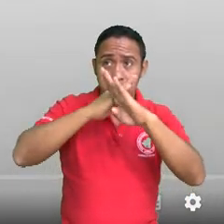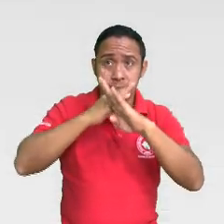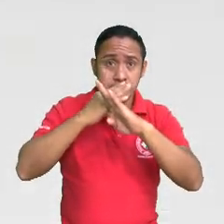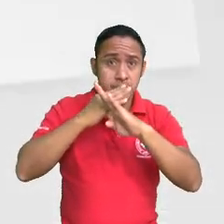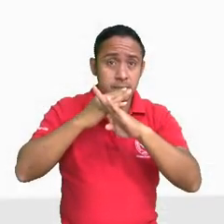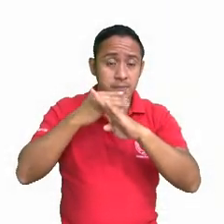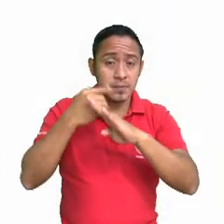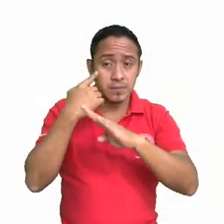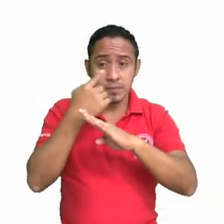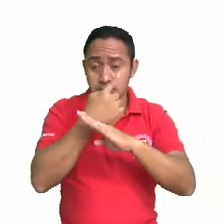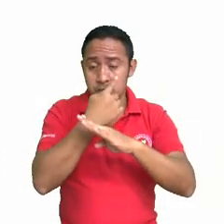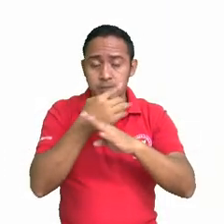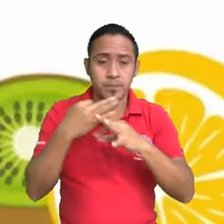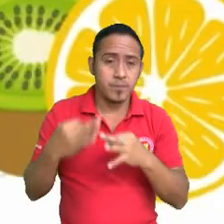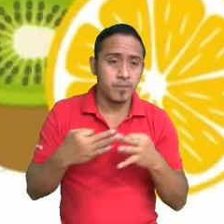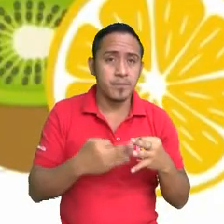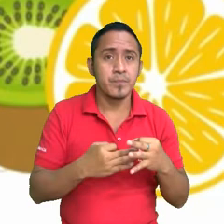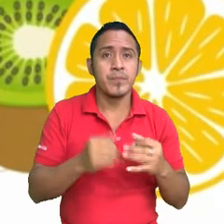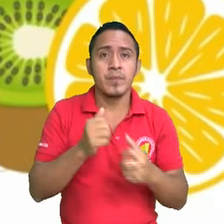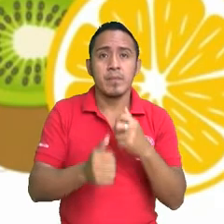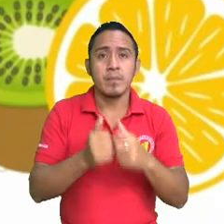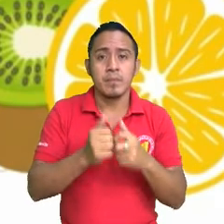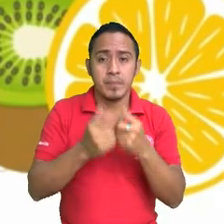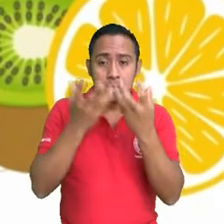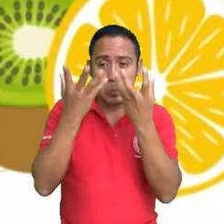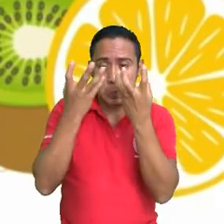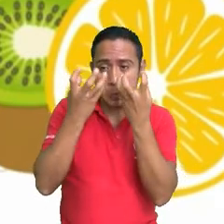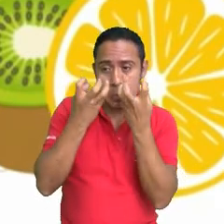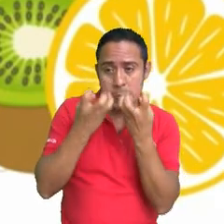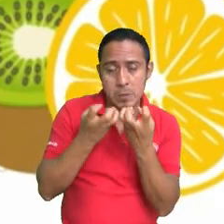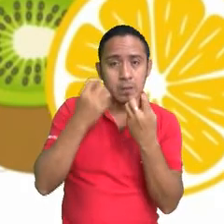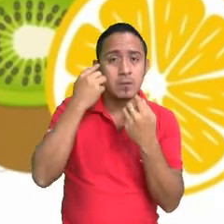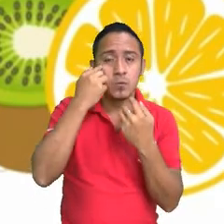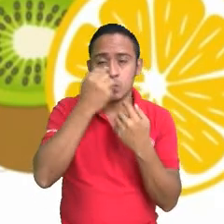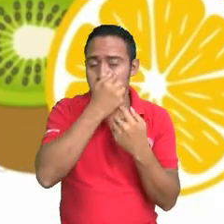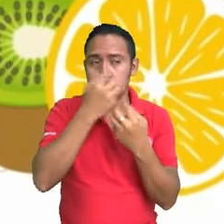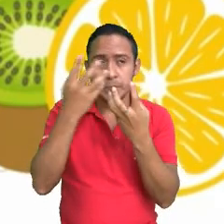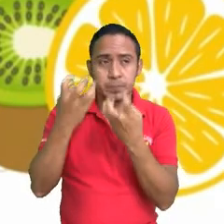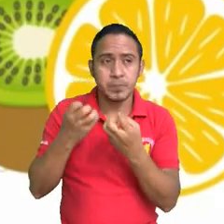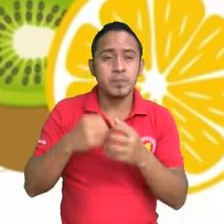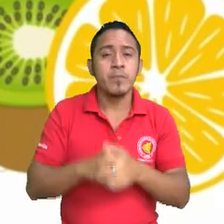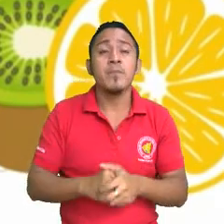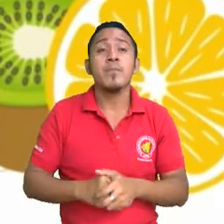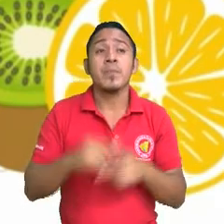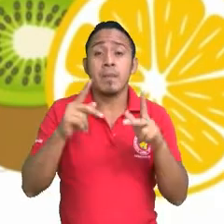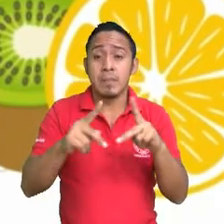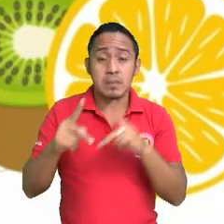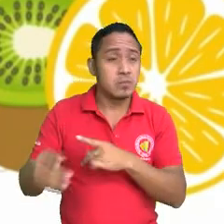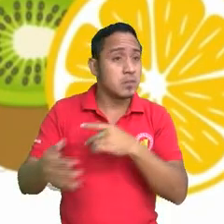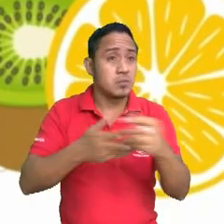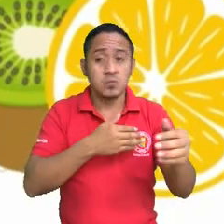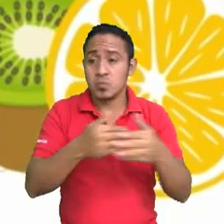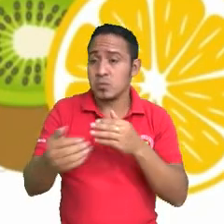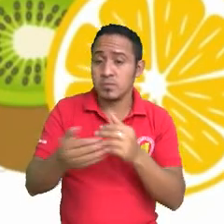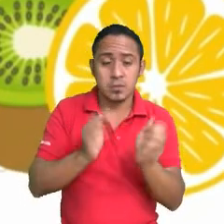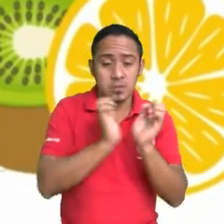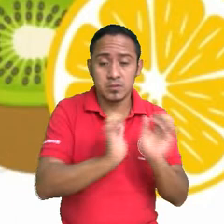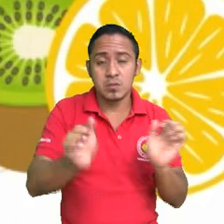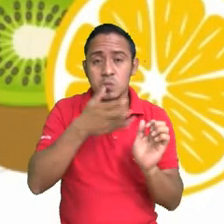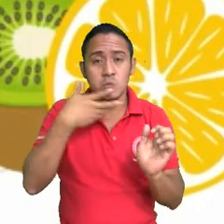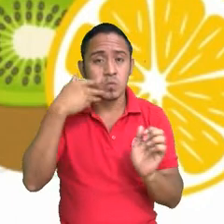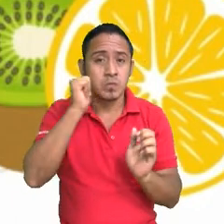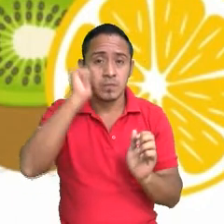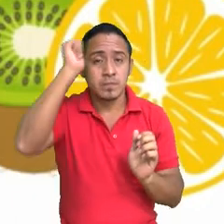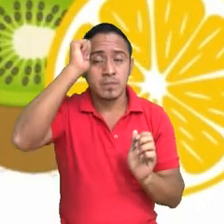de mayor visión y que provoquemos resequedad ocular. Oye, todas las personas, independientemente, doctora, niños, jóvenes,